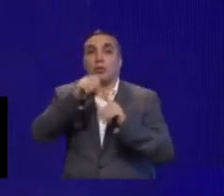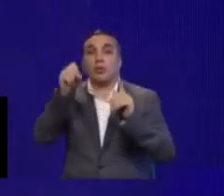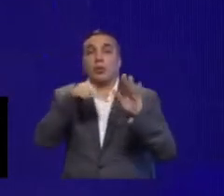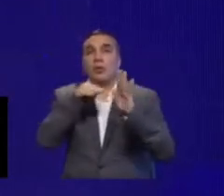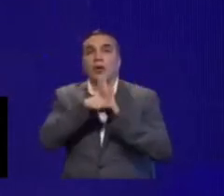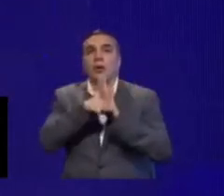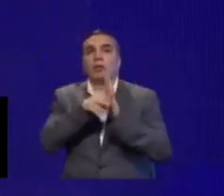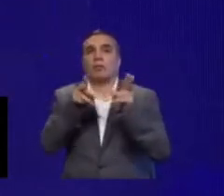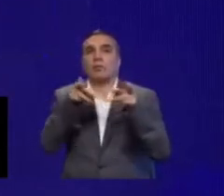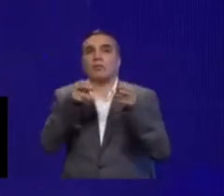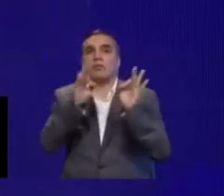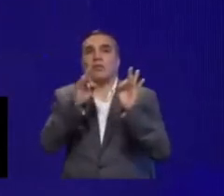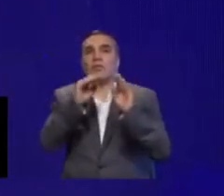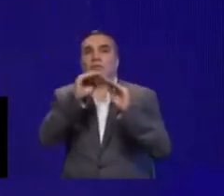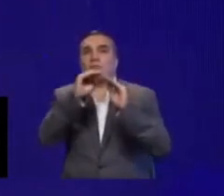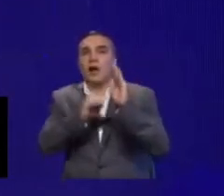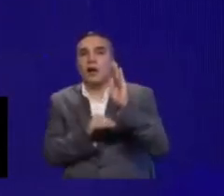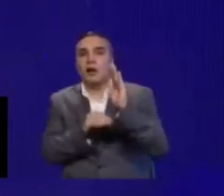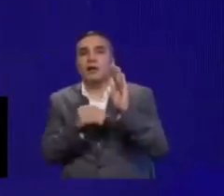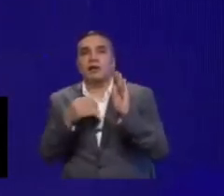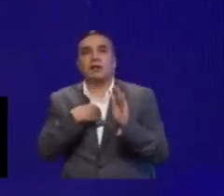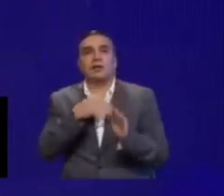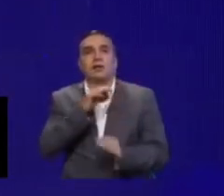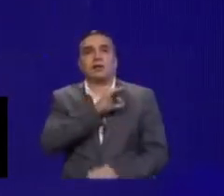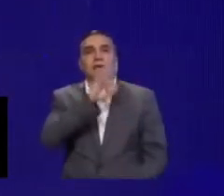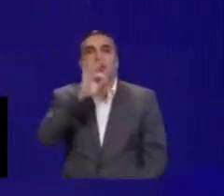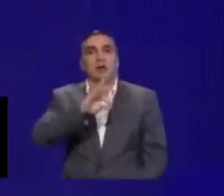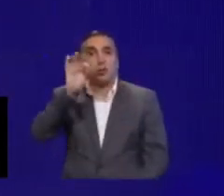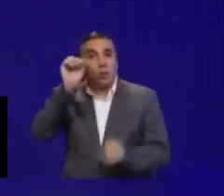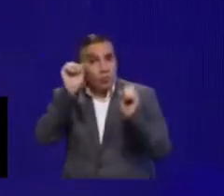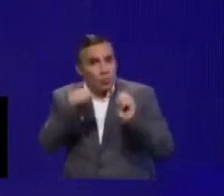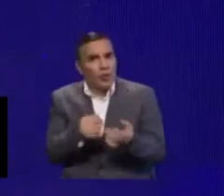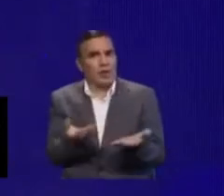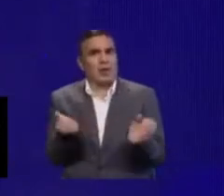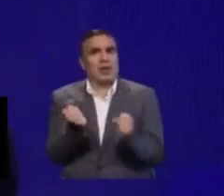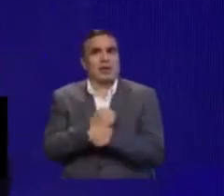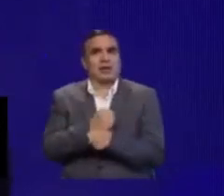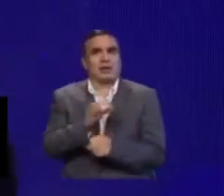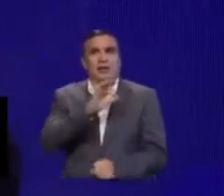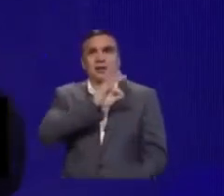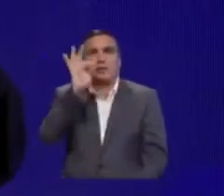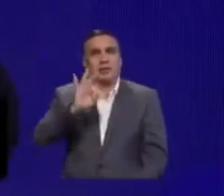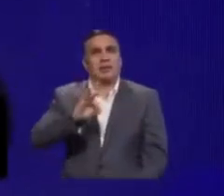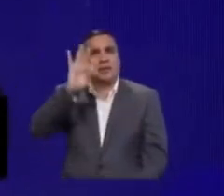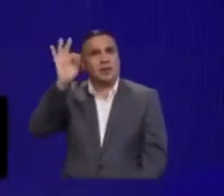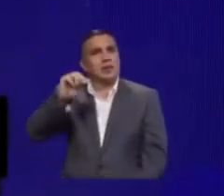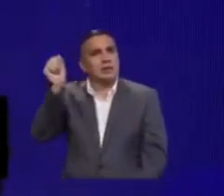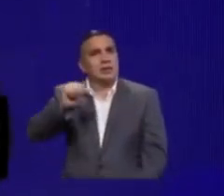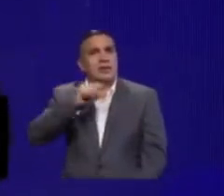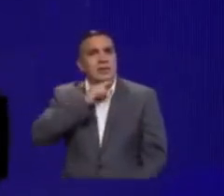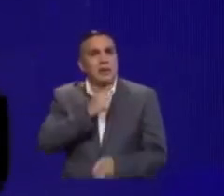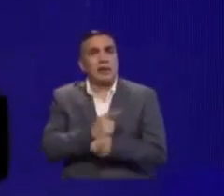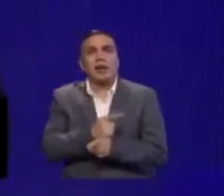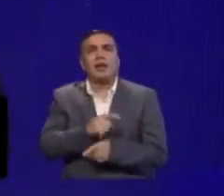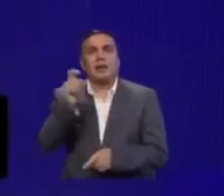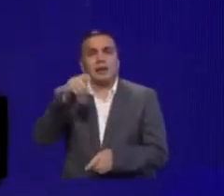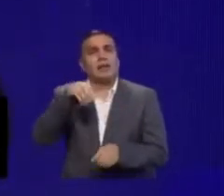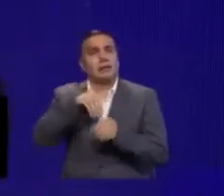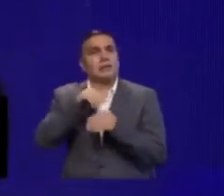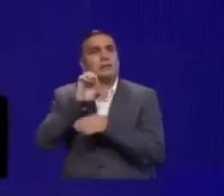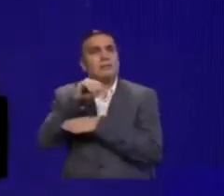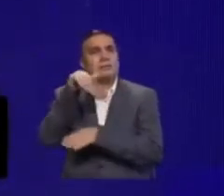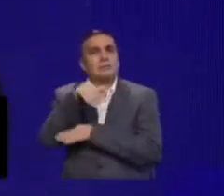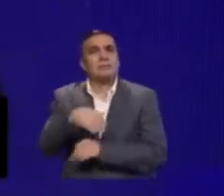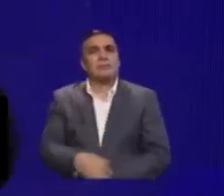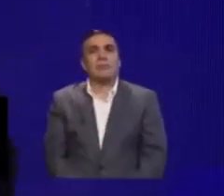financiero hizo exactamente lo mismo, bajó la tasa de interés. ¿Se puede bajar la tasa de interés? Sin duda. Es necesario en el país un fondo